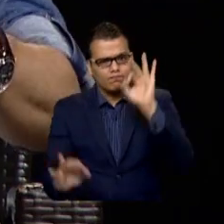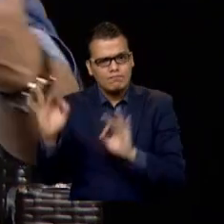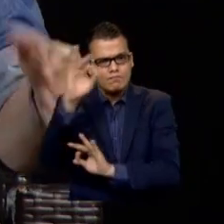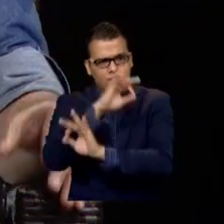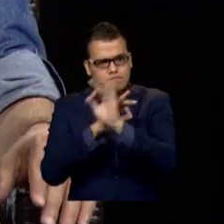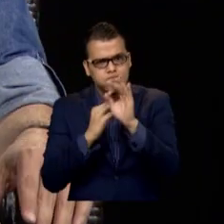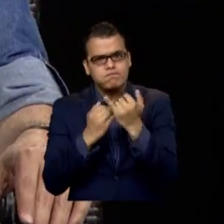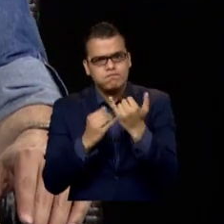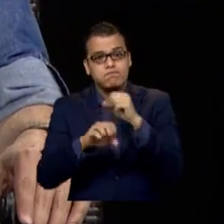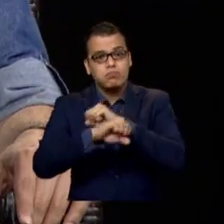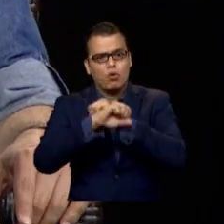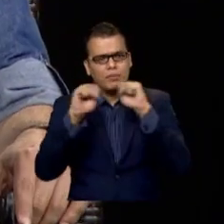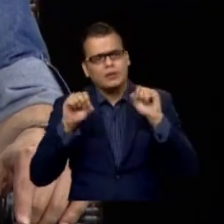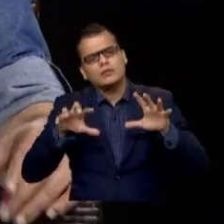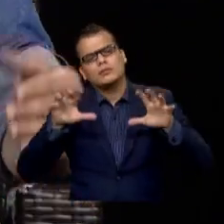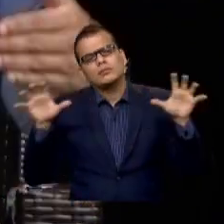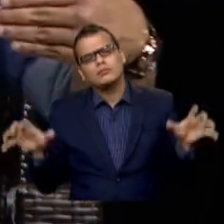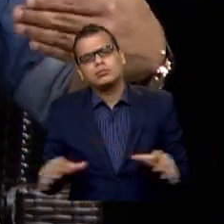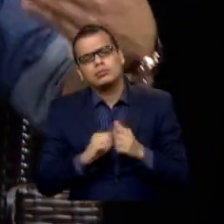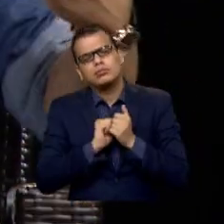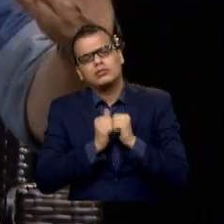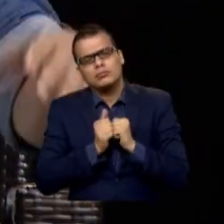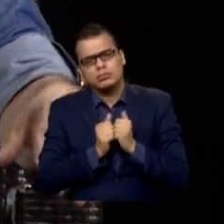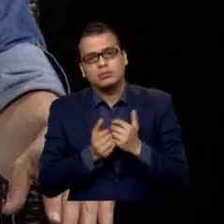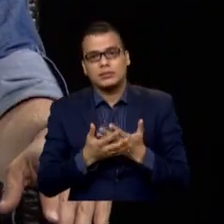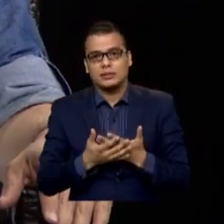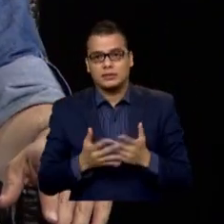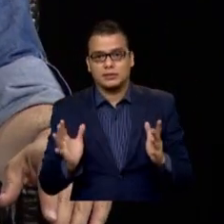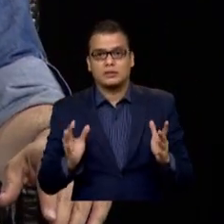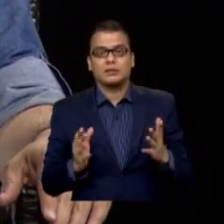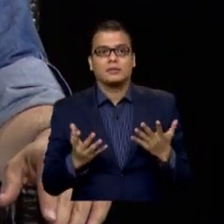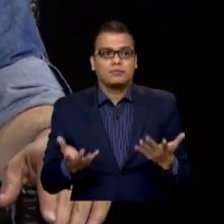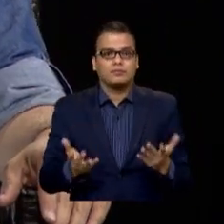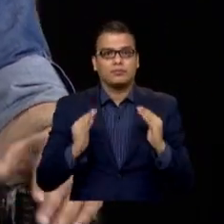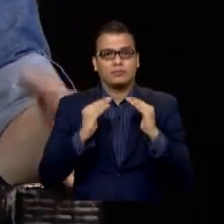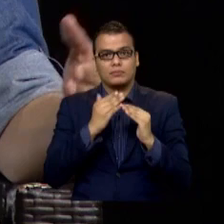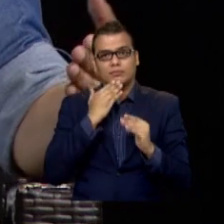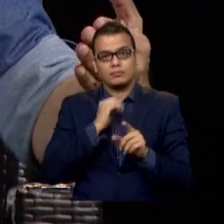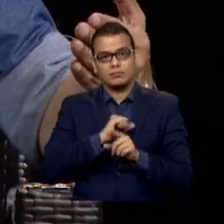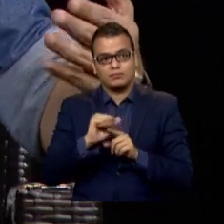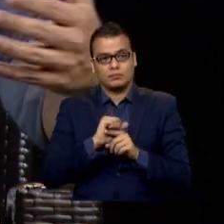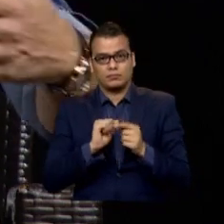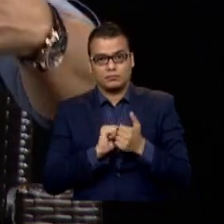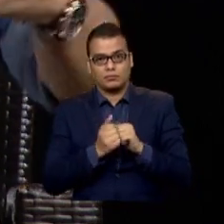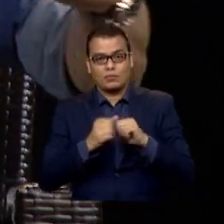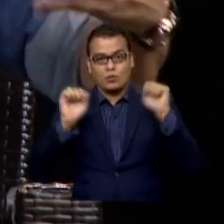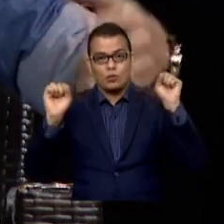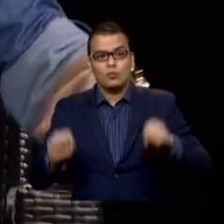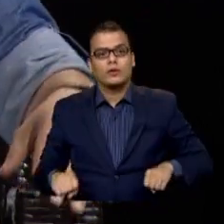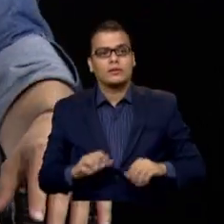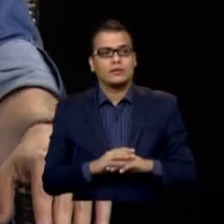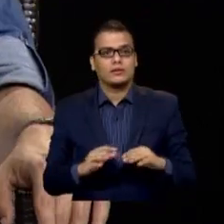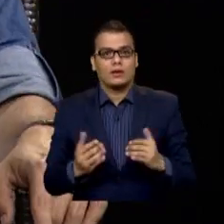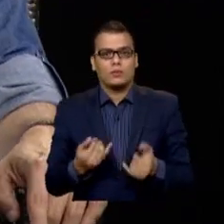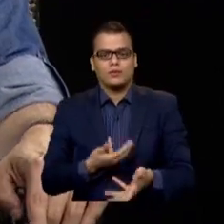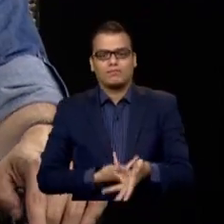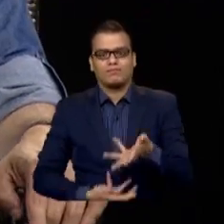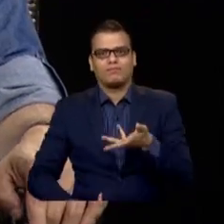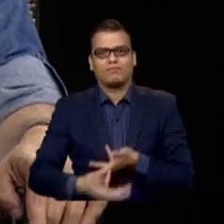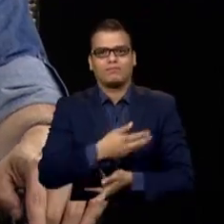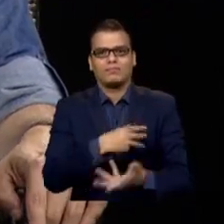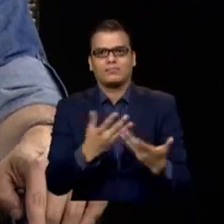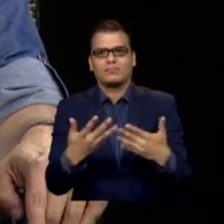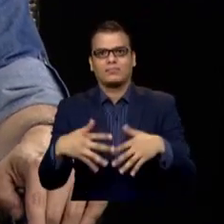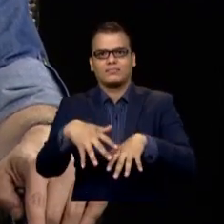lo que se hace en la mañana en ejercicio y podamos ejercitarnos en el hogar. Es el momento de integrarnos de una forma